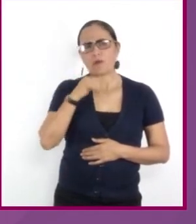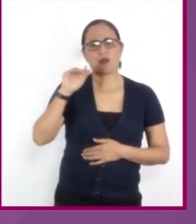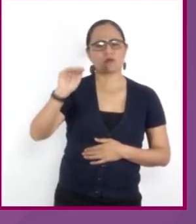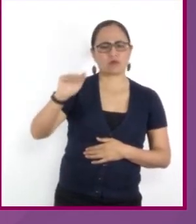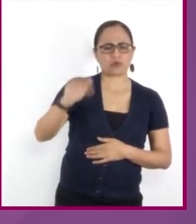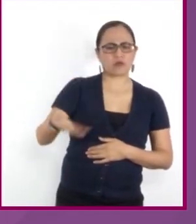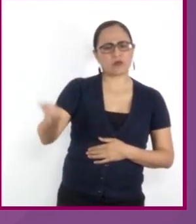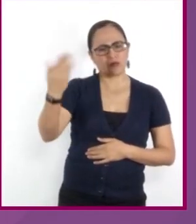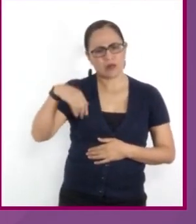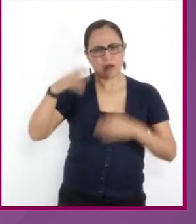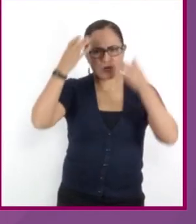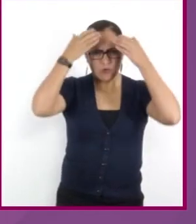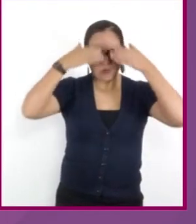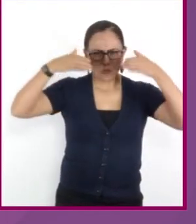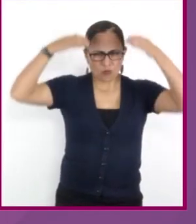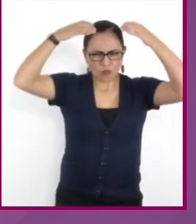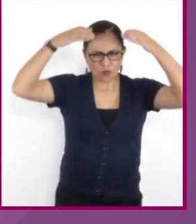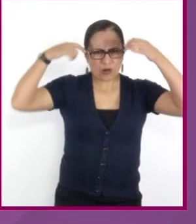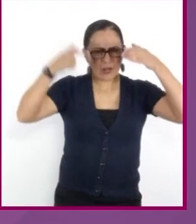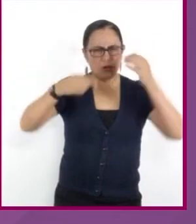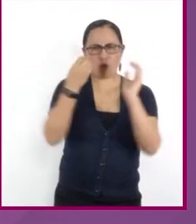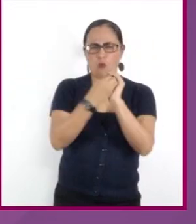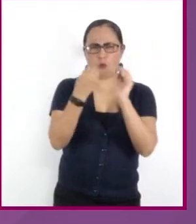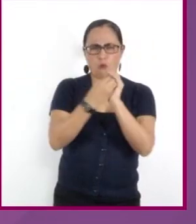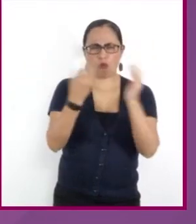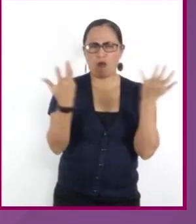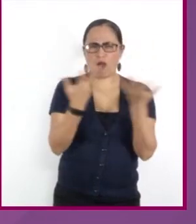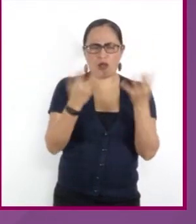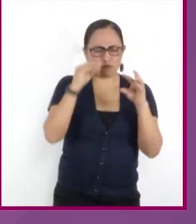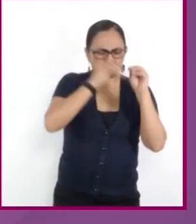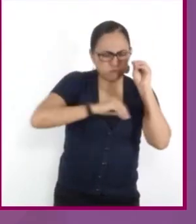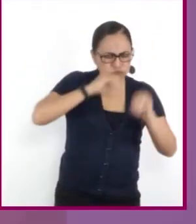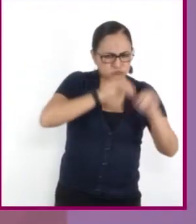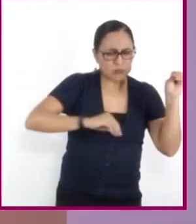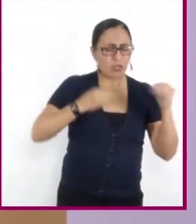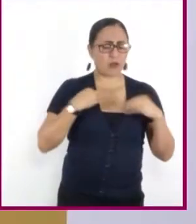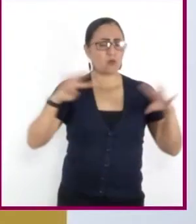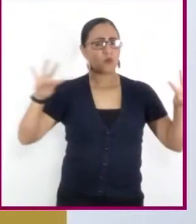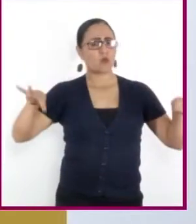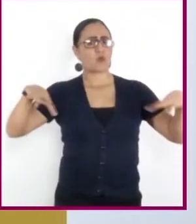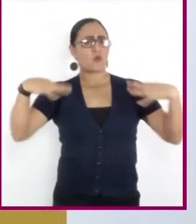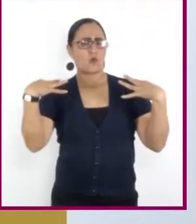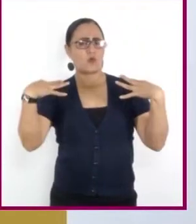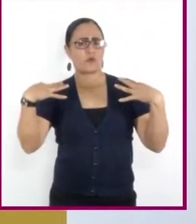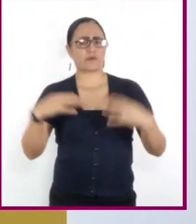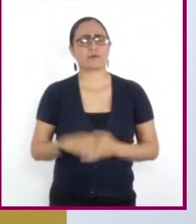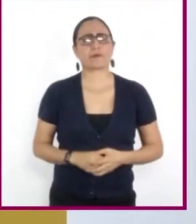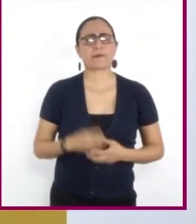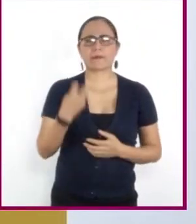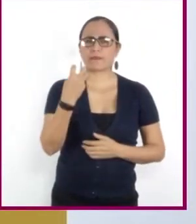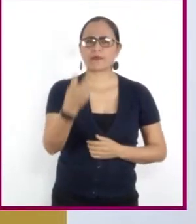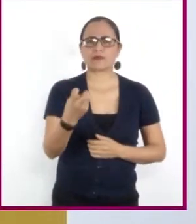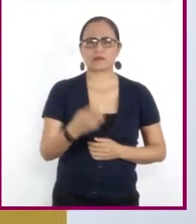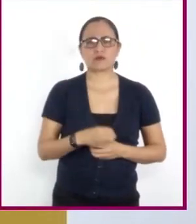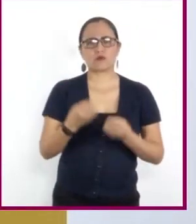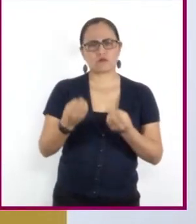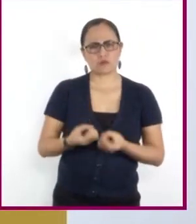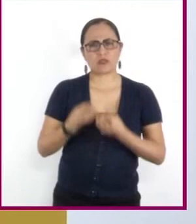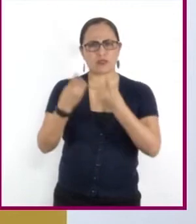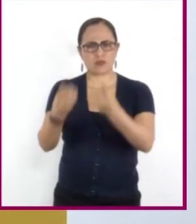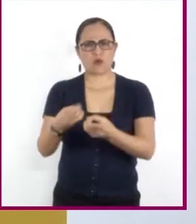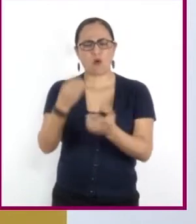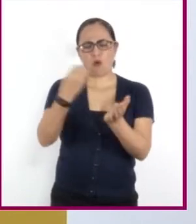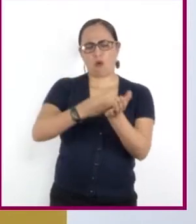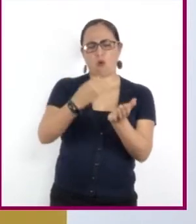la corona más hermosa de oro, pues le gustaba ser muy ostentoso, y para ello le dio un lingote de